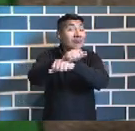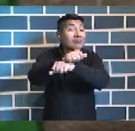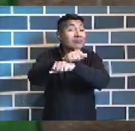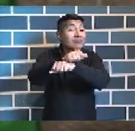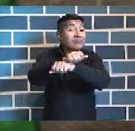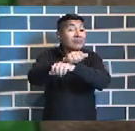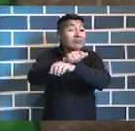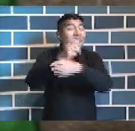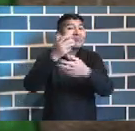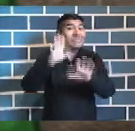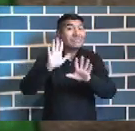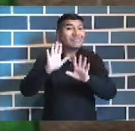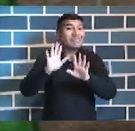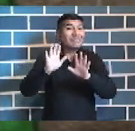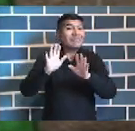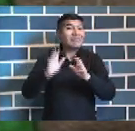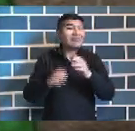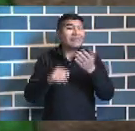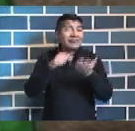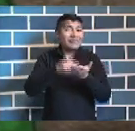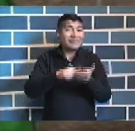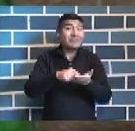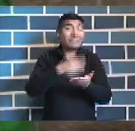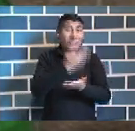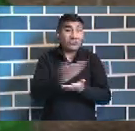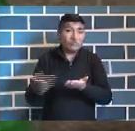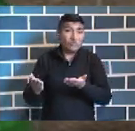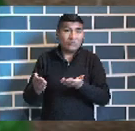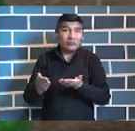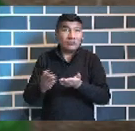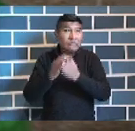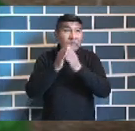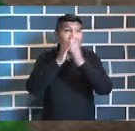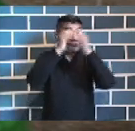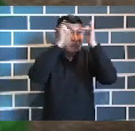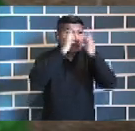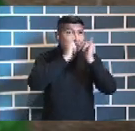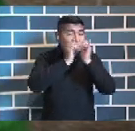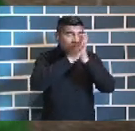han hecho de estas cosas un ídolo.